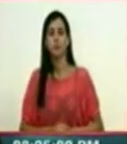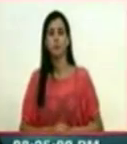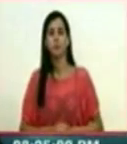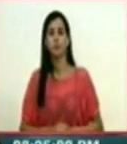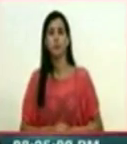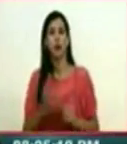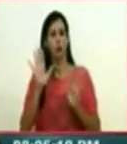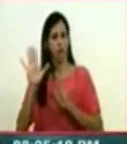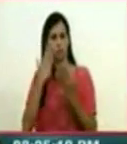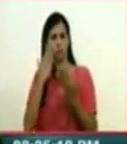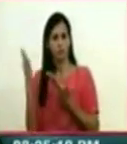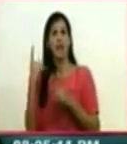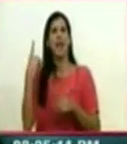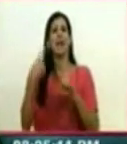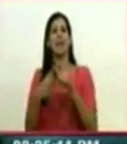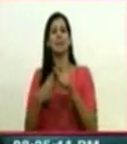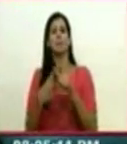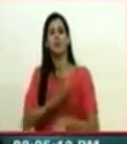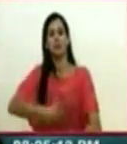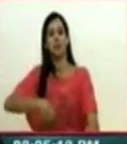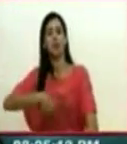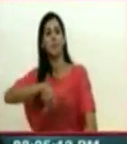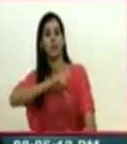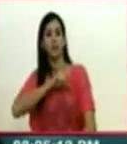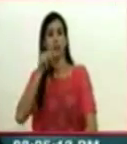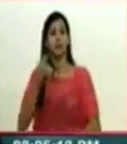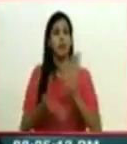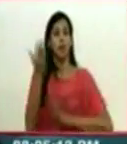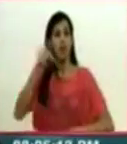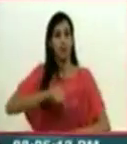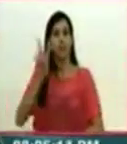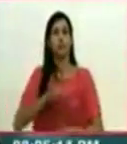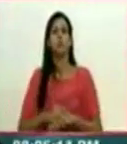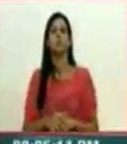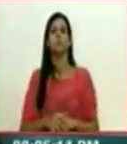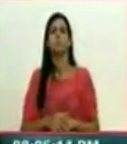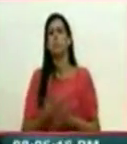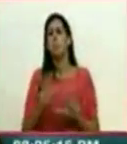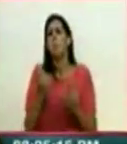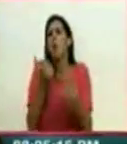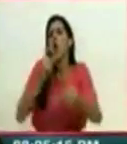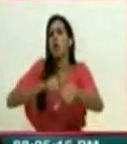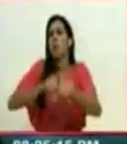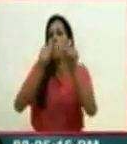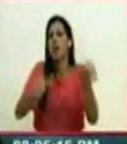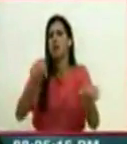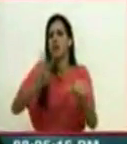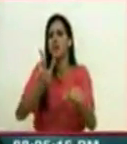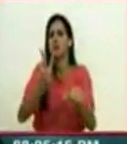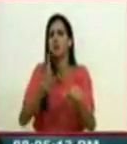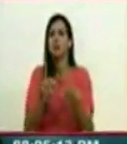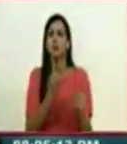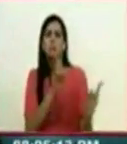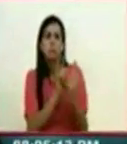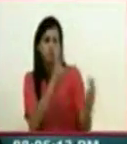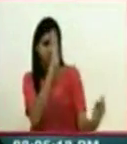Así salió el ex jefe del gobierno español de territorio venezolano, luego de permanecer horas en el país donde mantuvo vínculos